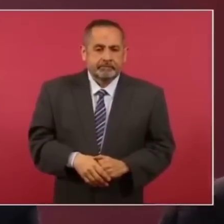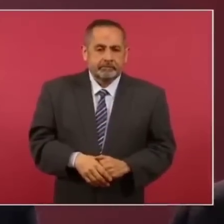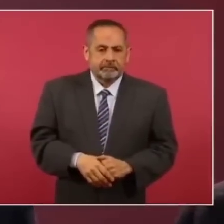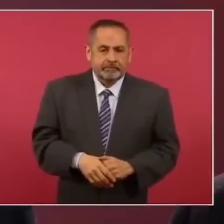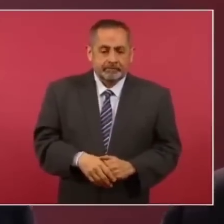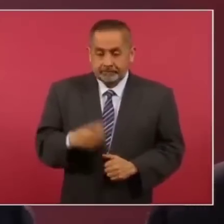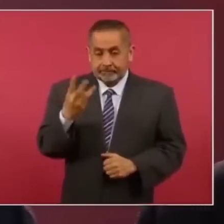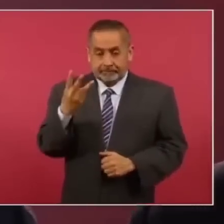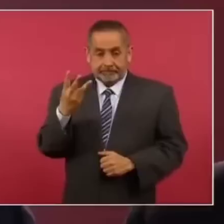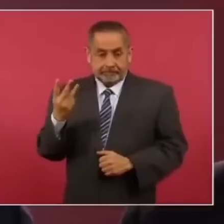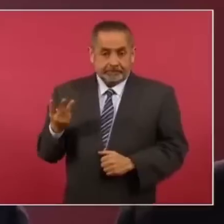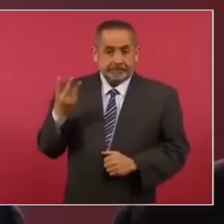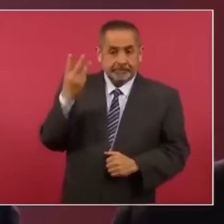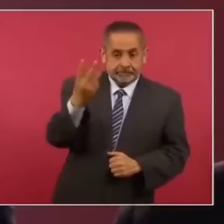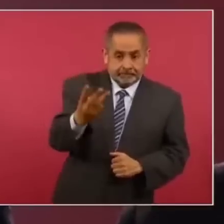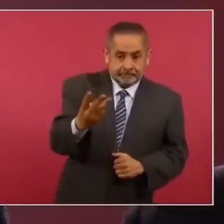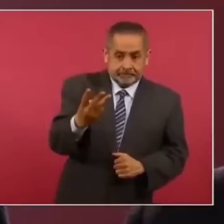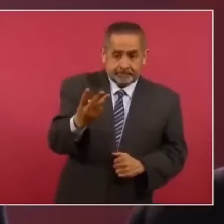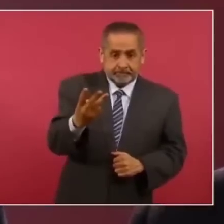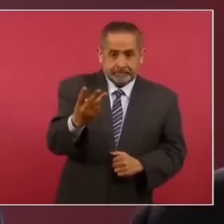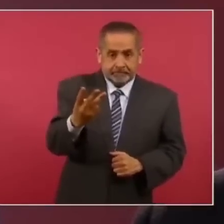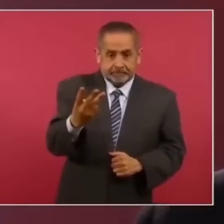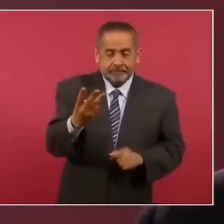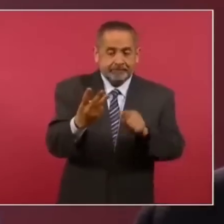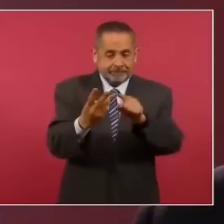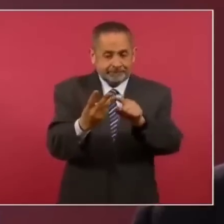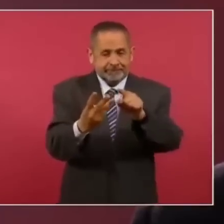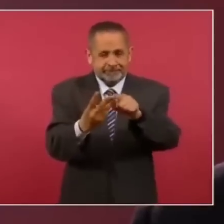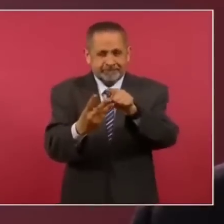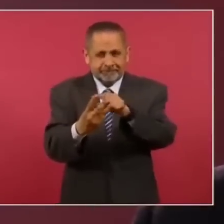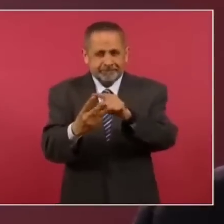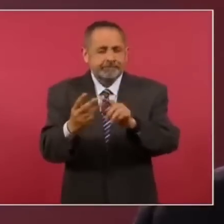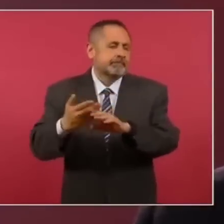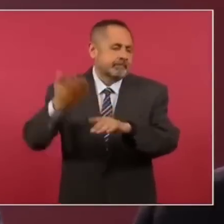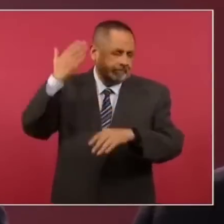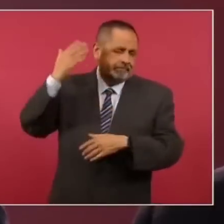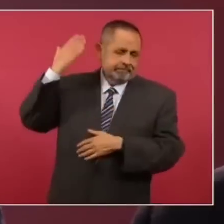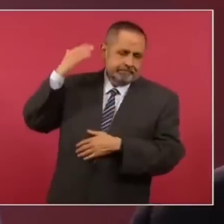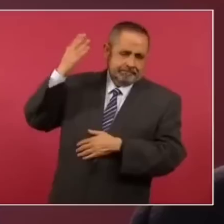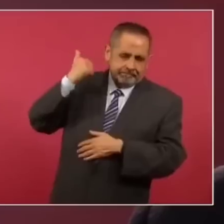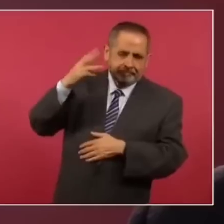esa terna ya llevaba, así era antes,